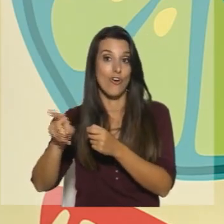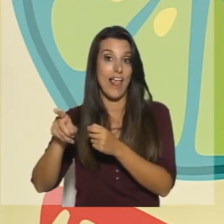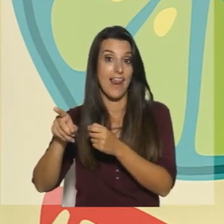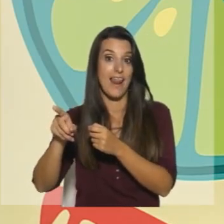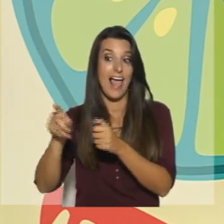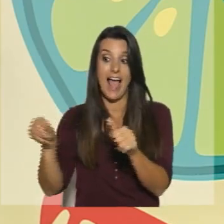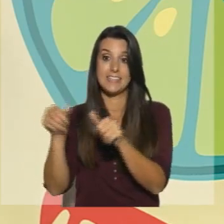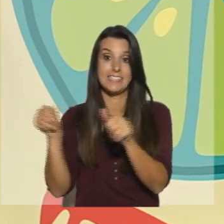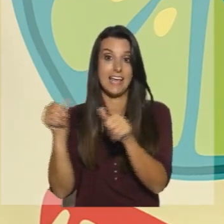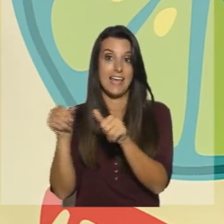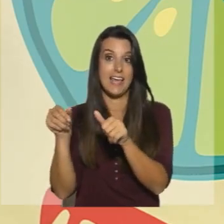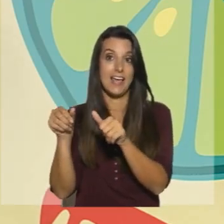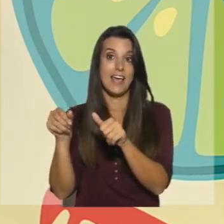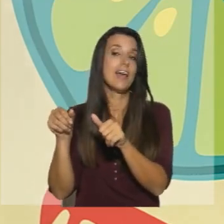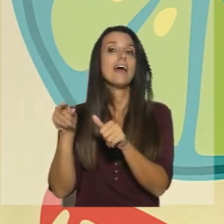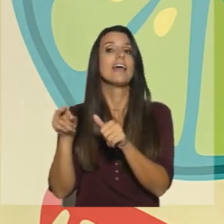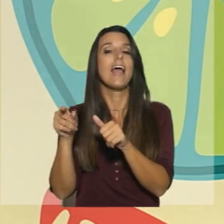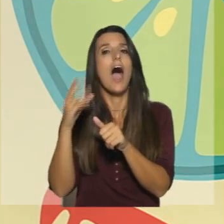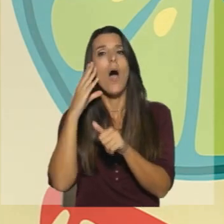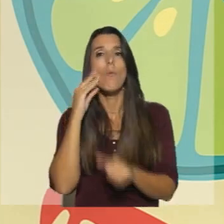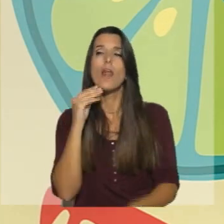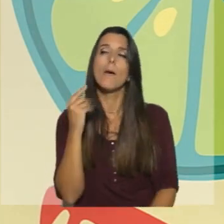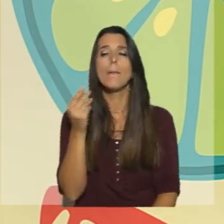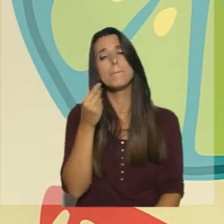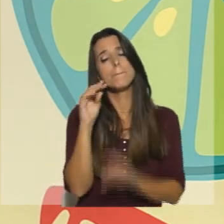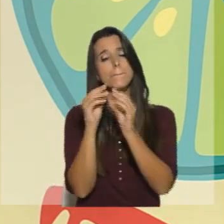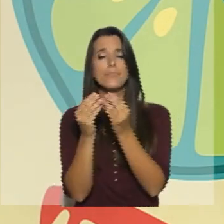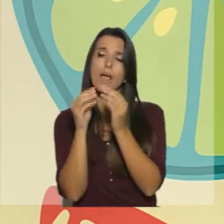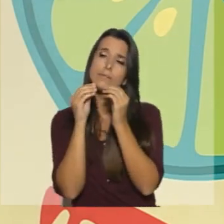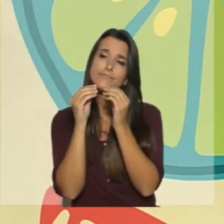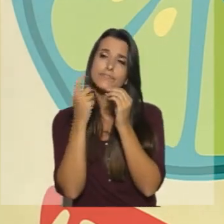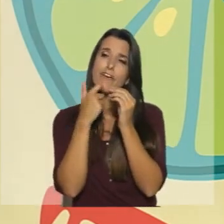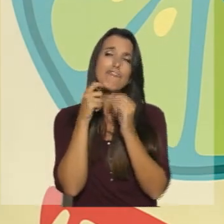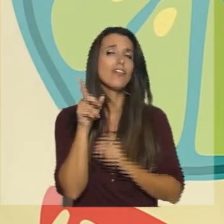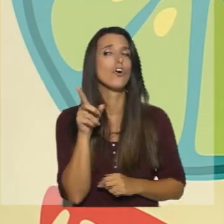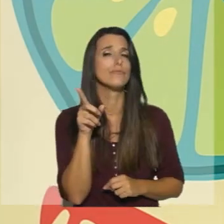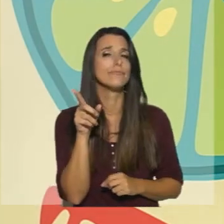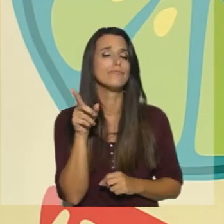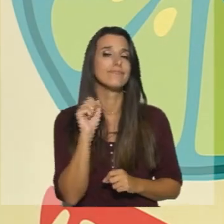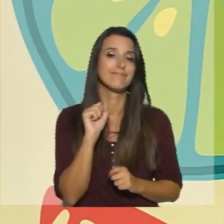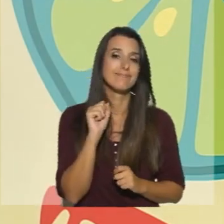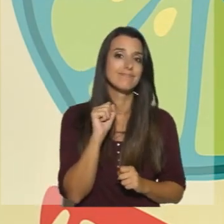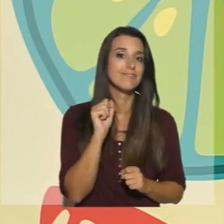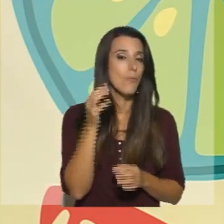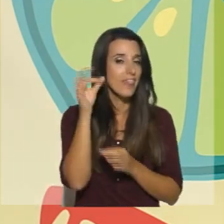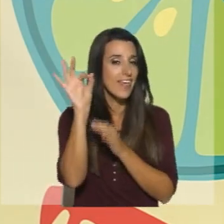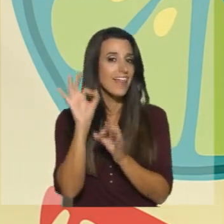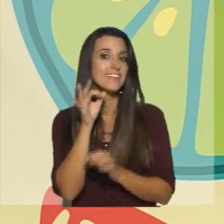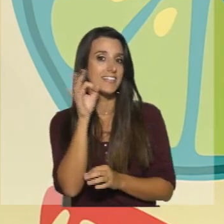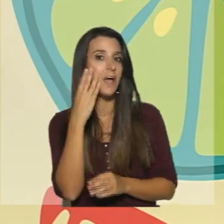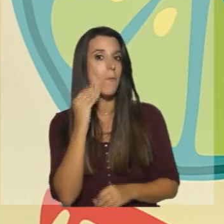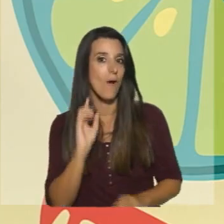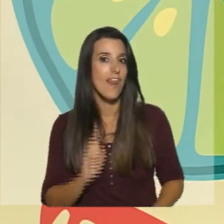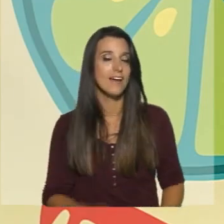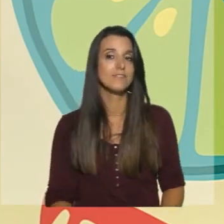las hacía y se las daba para catar a la abuela. Y la abuela decía, acá te faltó un poco de cocción, acá. Claro. Así ay, que qué lindo también. Eso. Son